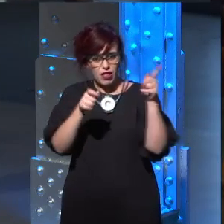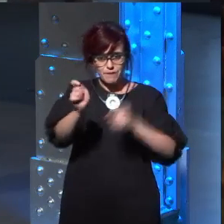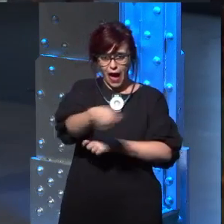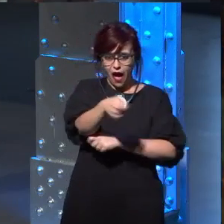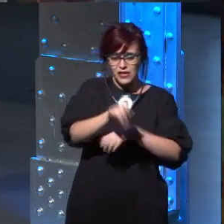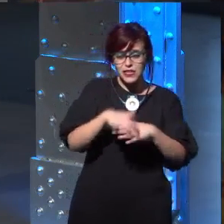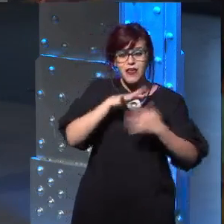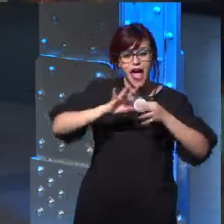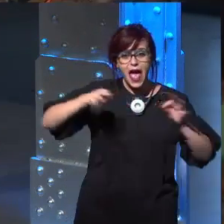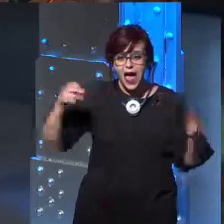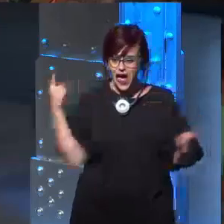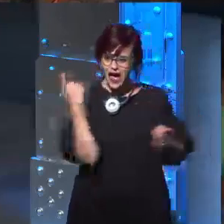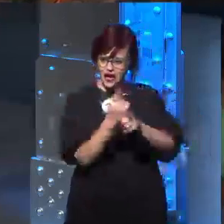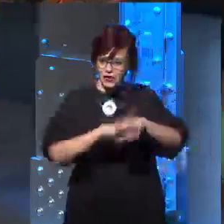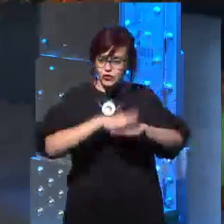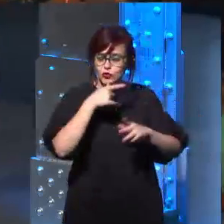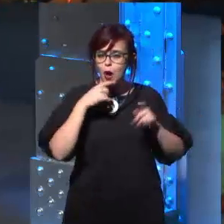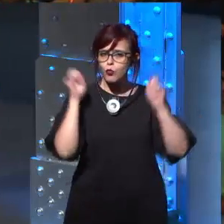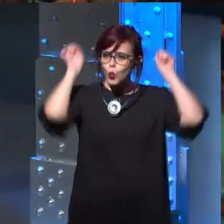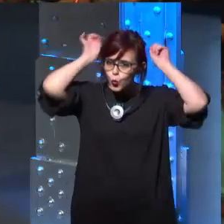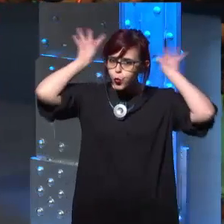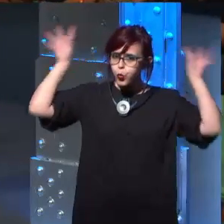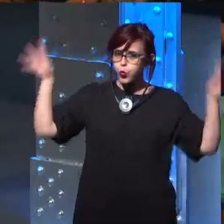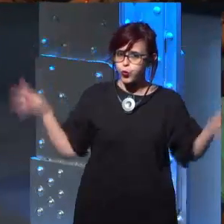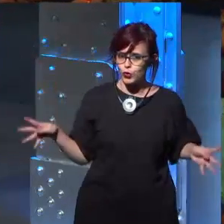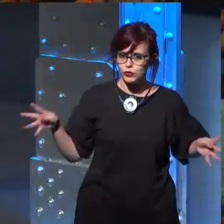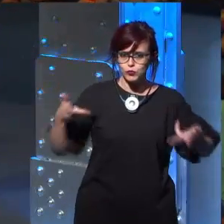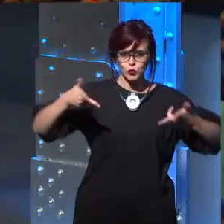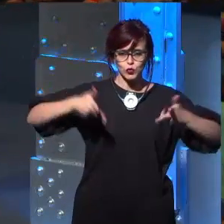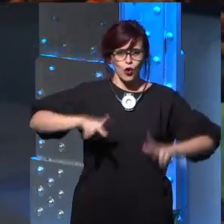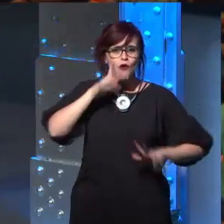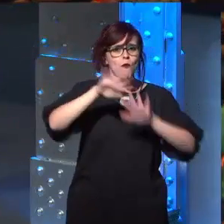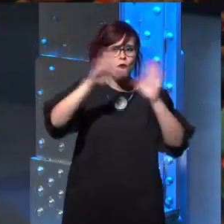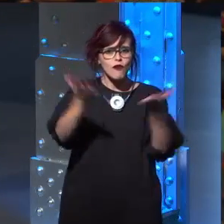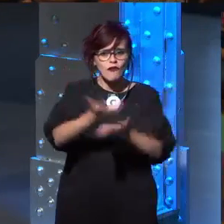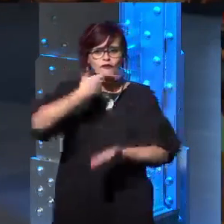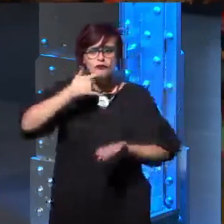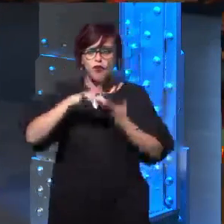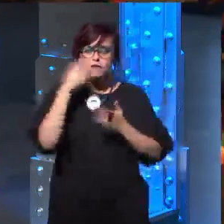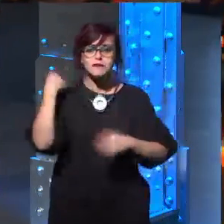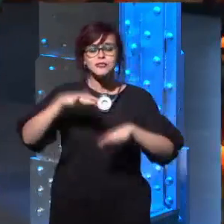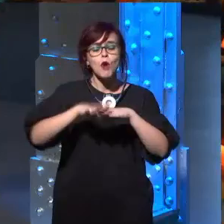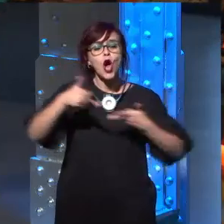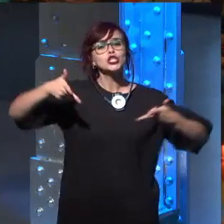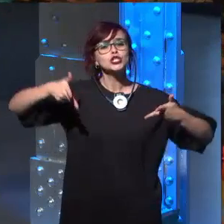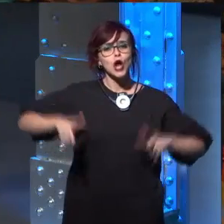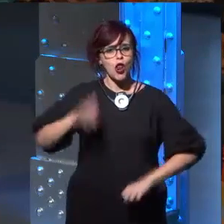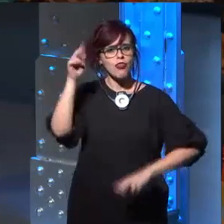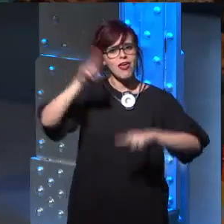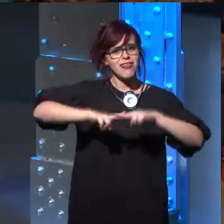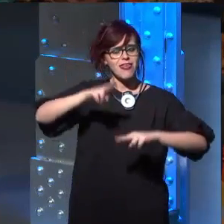sus enemigos caídos, un trono peligroso que pronto se conocería en todo el mundo como el trono de hierro de Poniente.